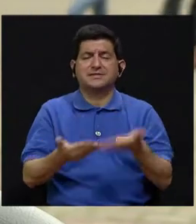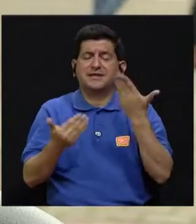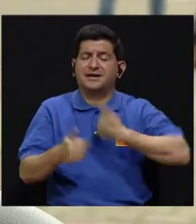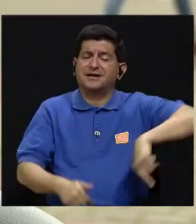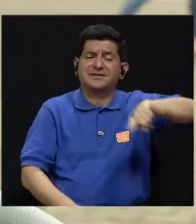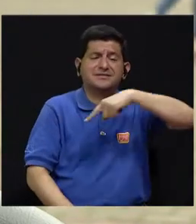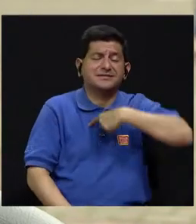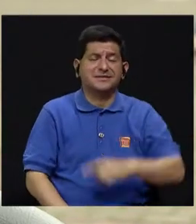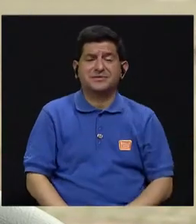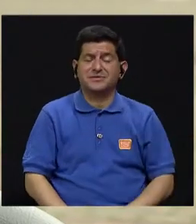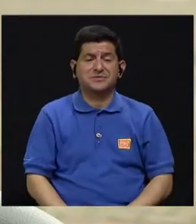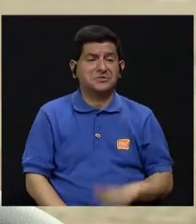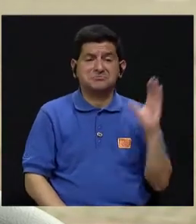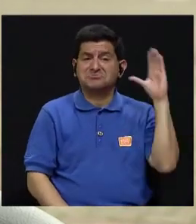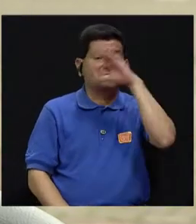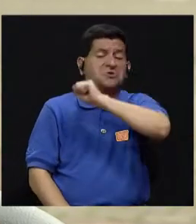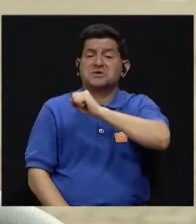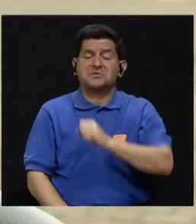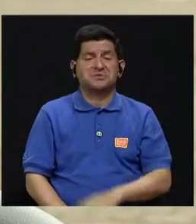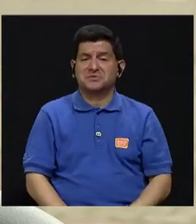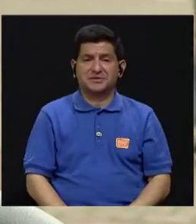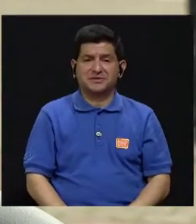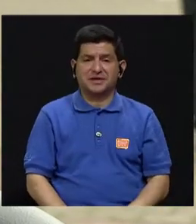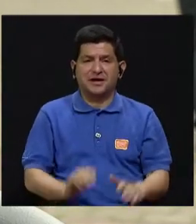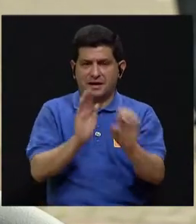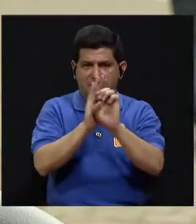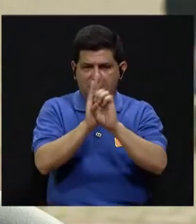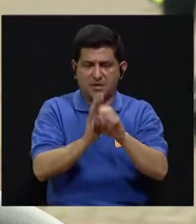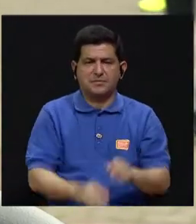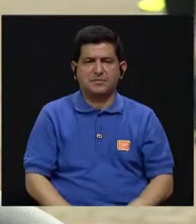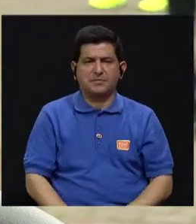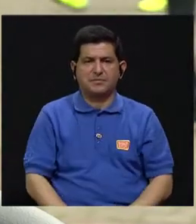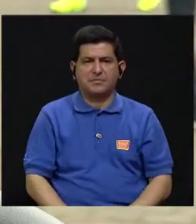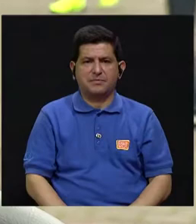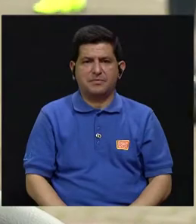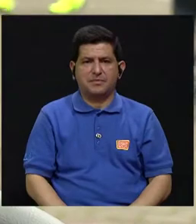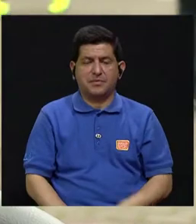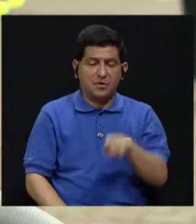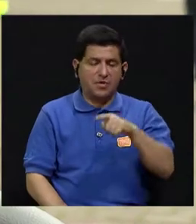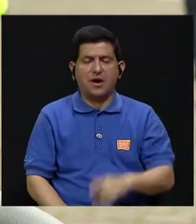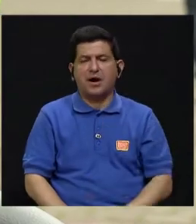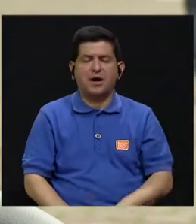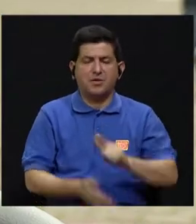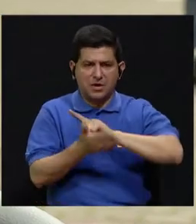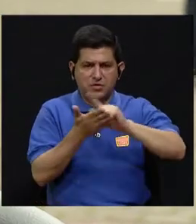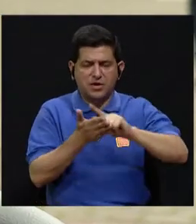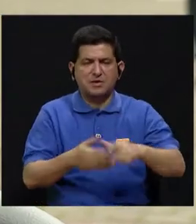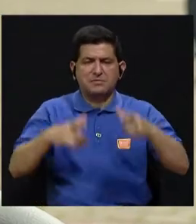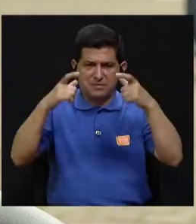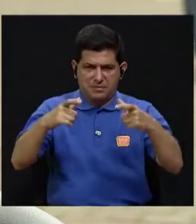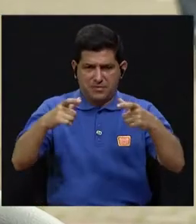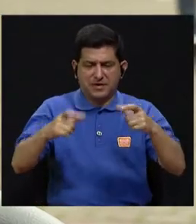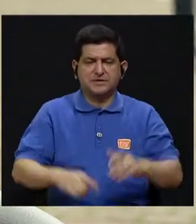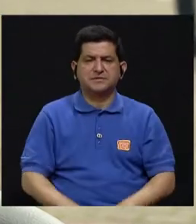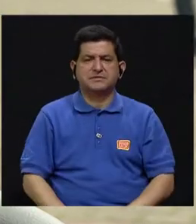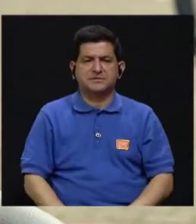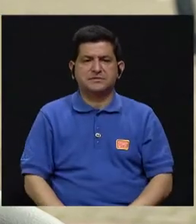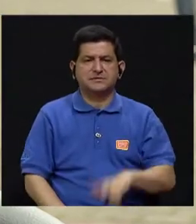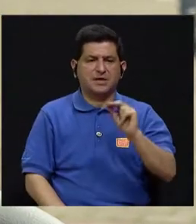que somos imperceptibles de que estamos realizando, ¿verdad? Como cuando lavamos los platos de la comida, no